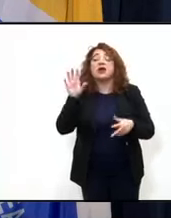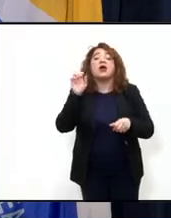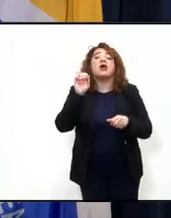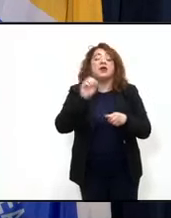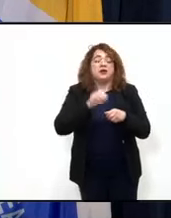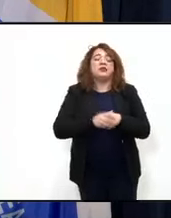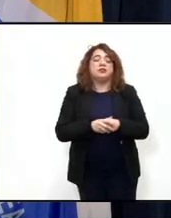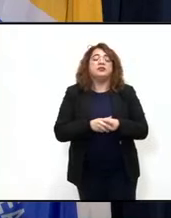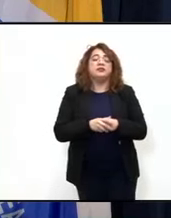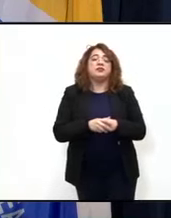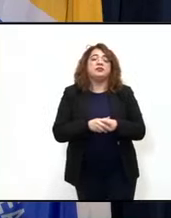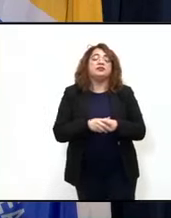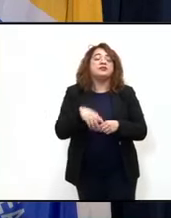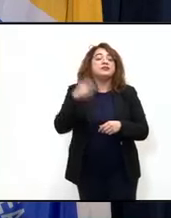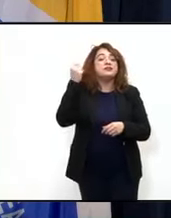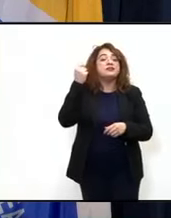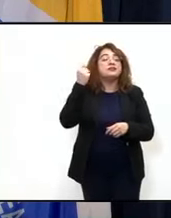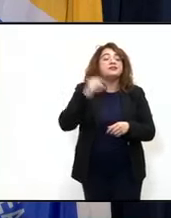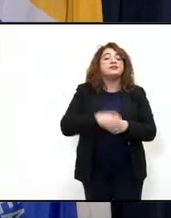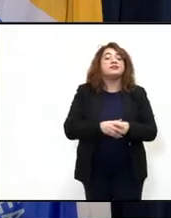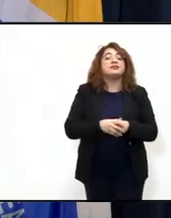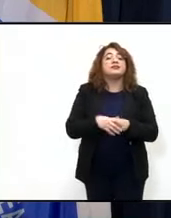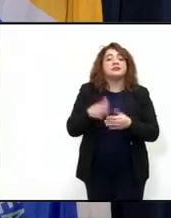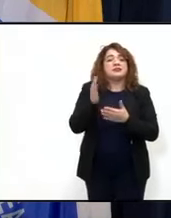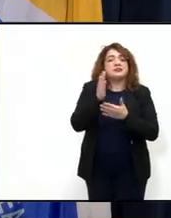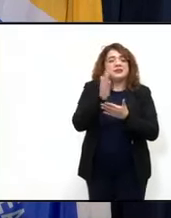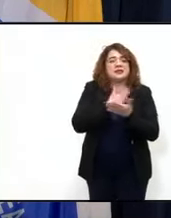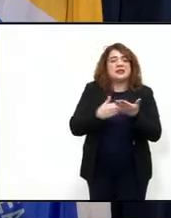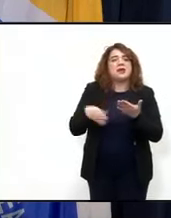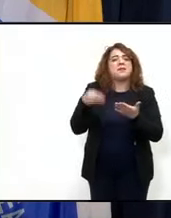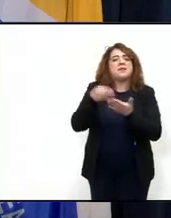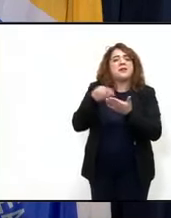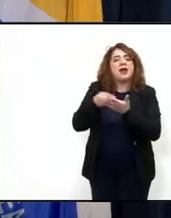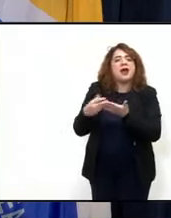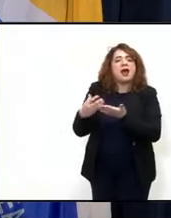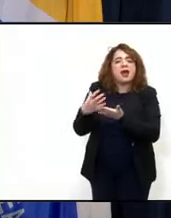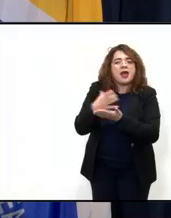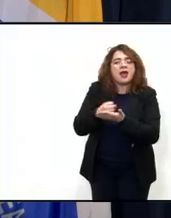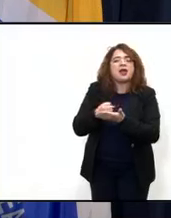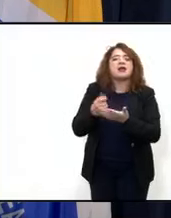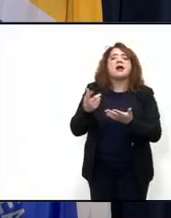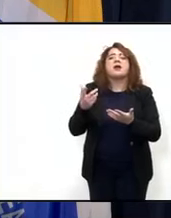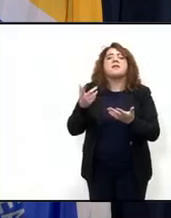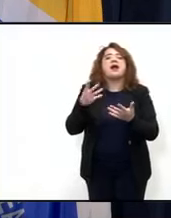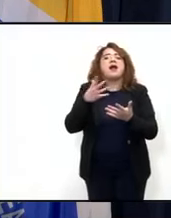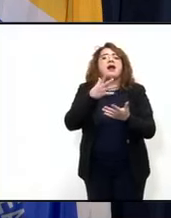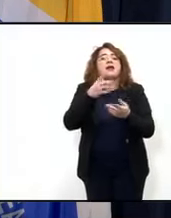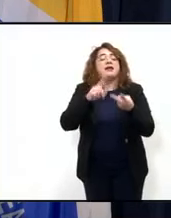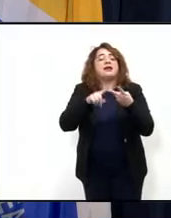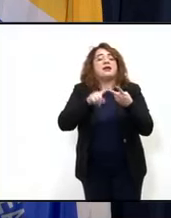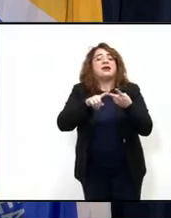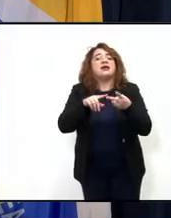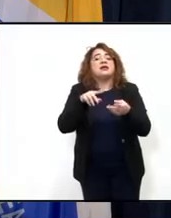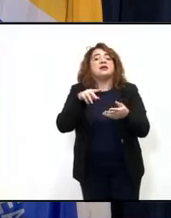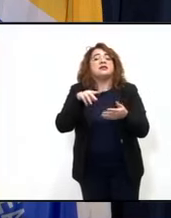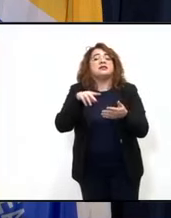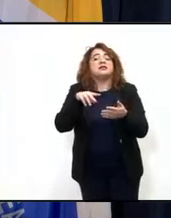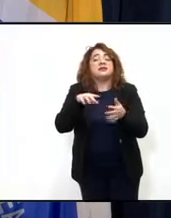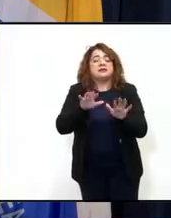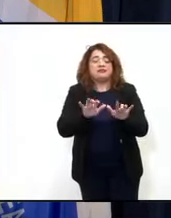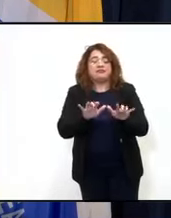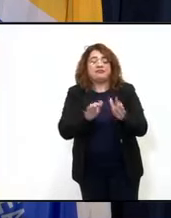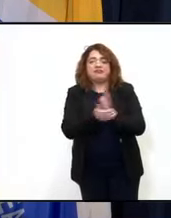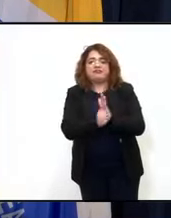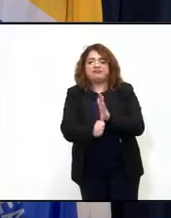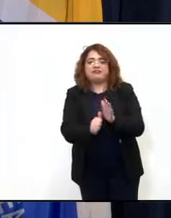adultos mayores, pero también los ingresos, el acceso a la tecnología y alfabetización